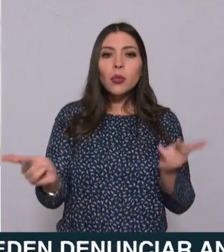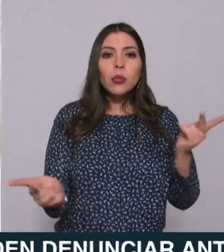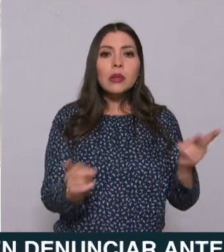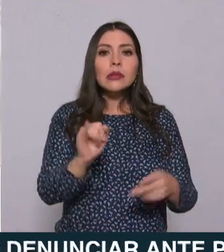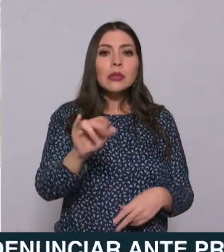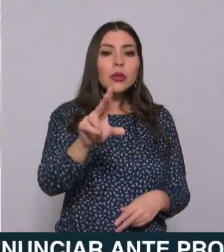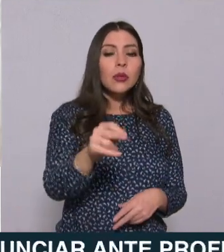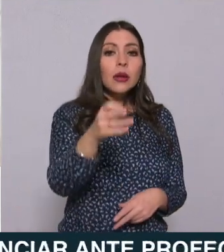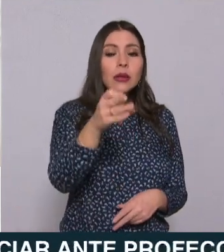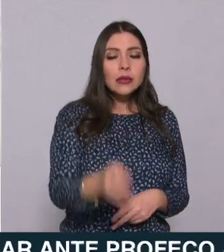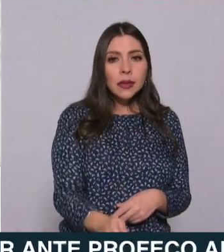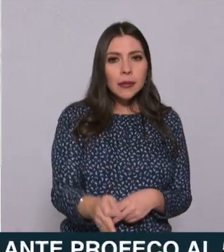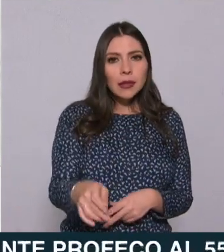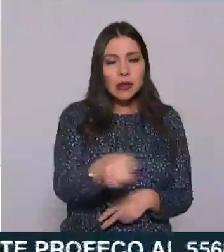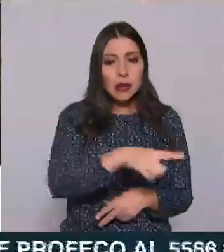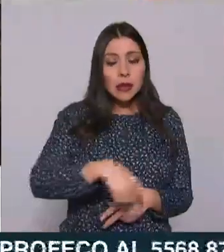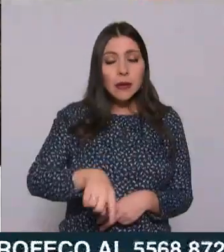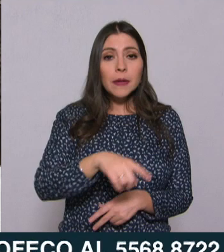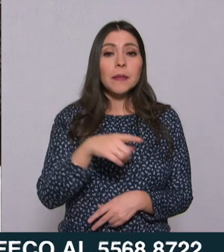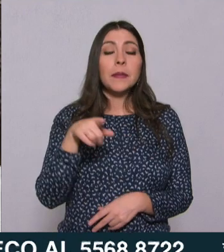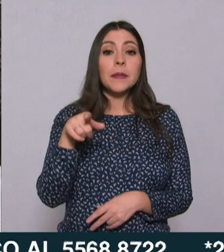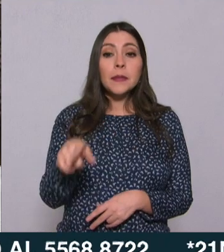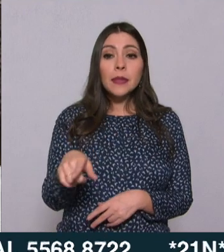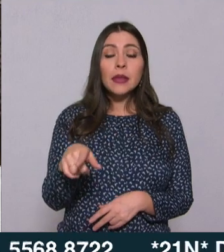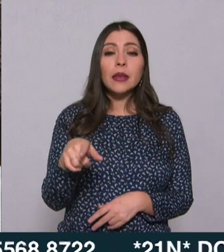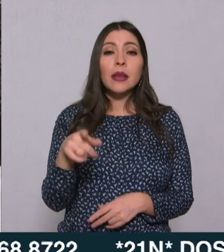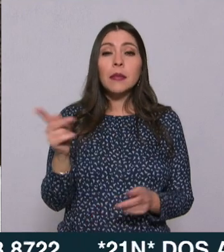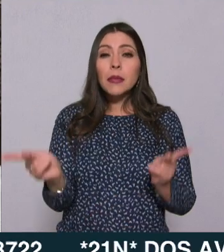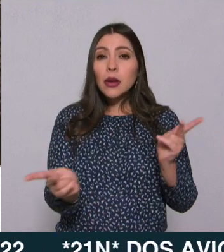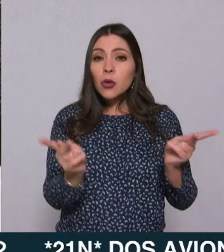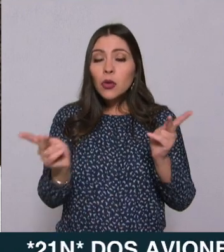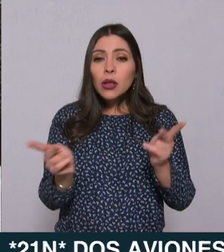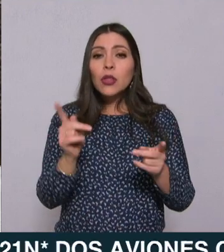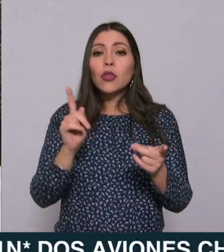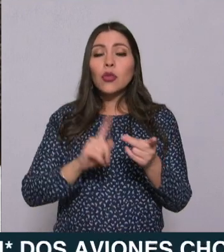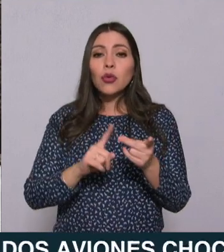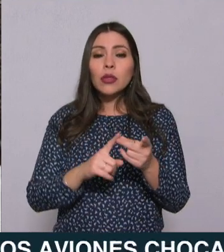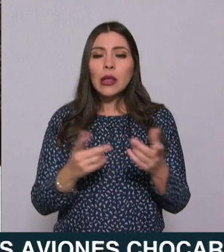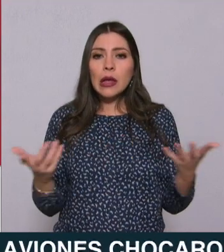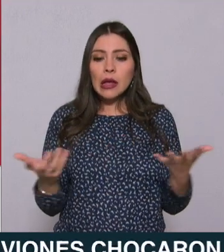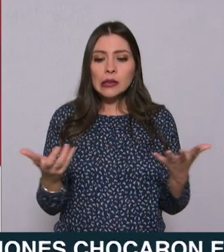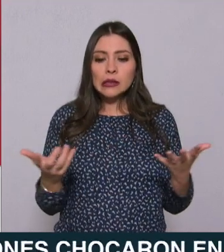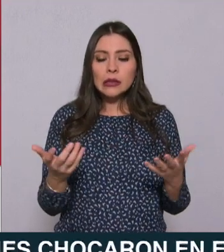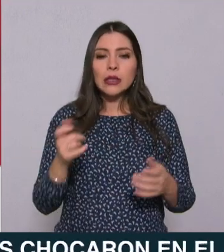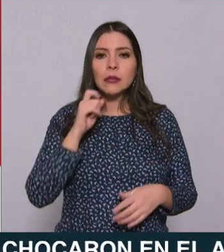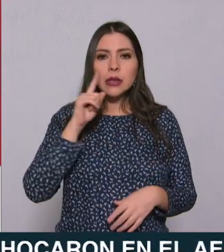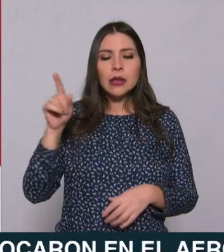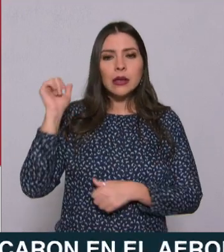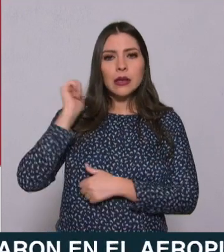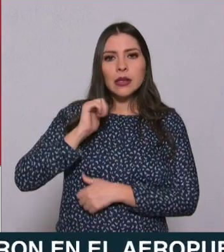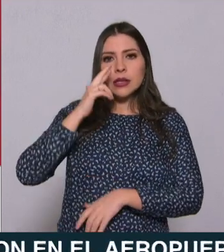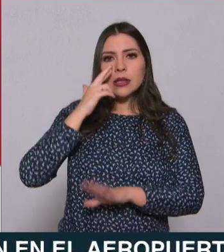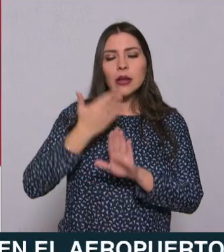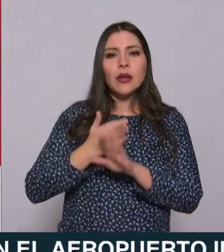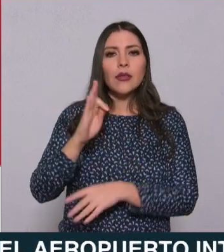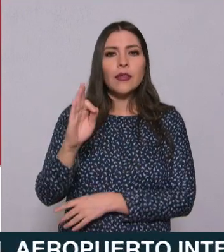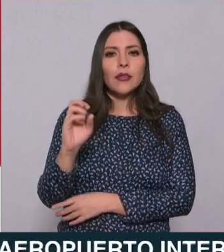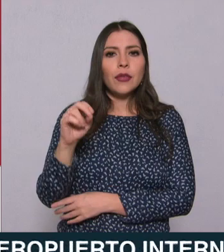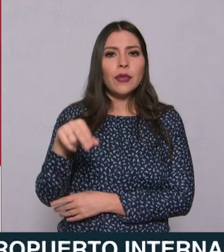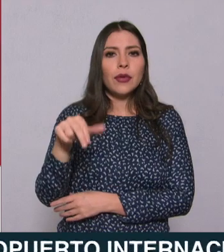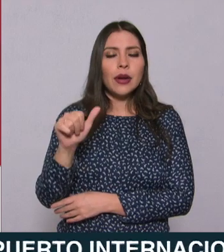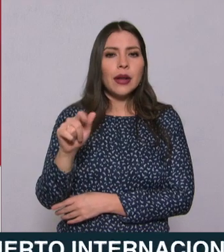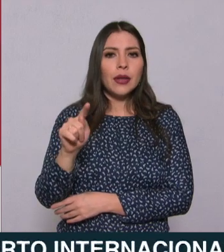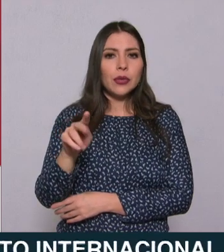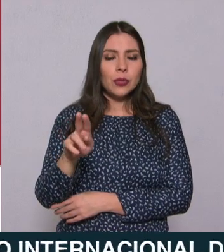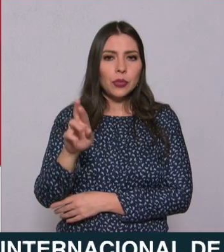sido dicho, pues esta consulta será realizada en coordinación con Fonatur, que es la autoridad responsable del proyecto,